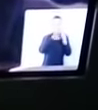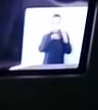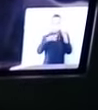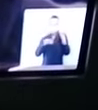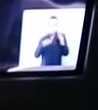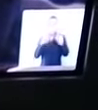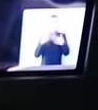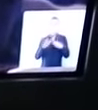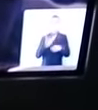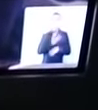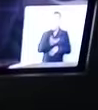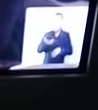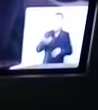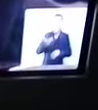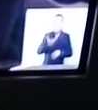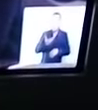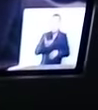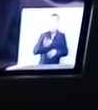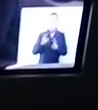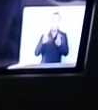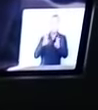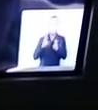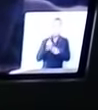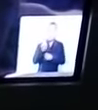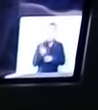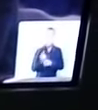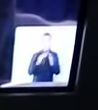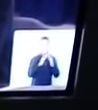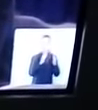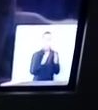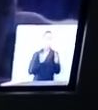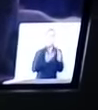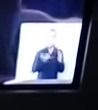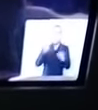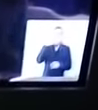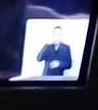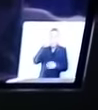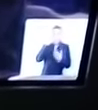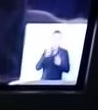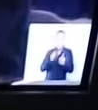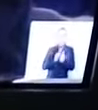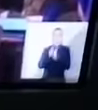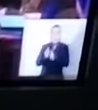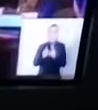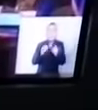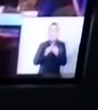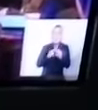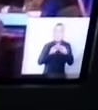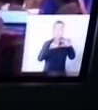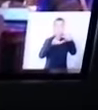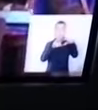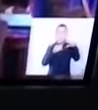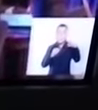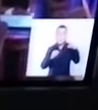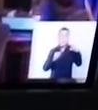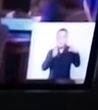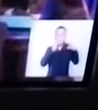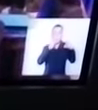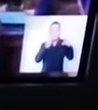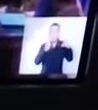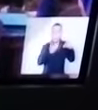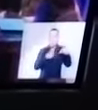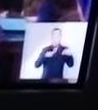Ya entra en esto el factor humano, el factor hogar, etc. Aquí tenemos un mapa bastante resumido